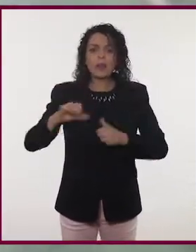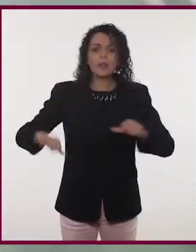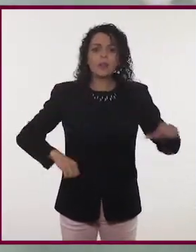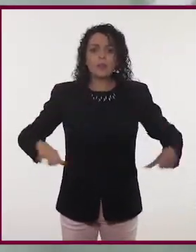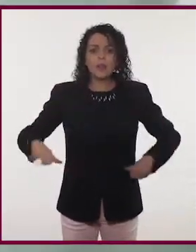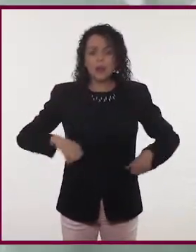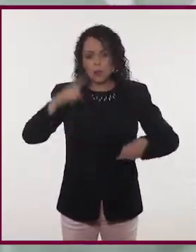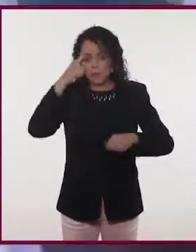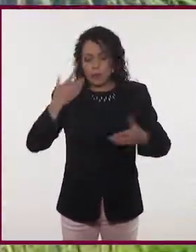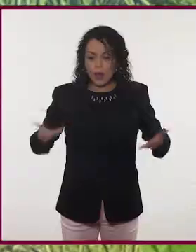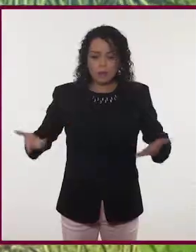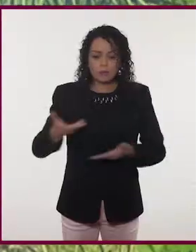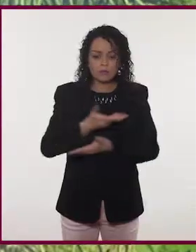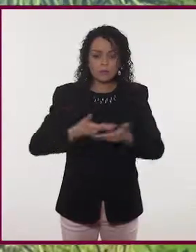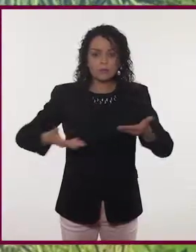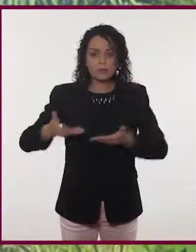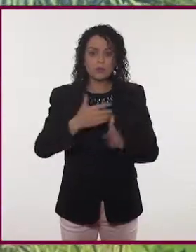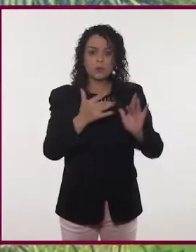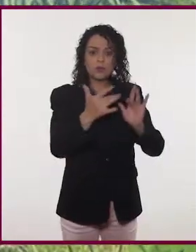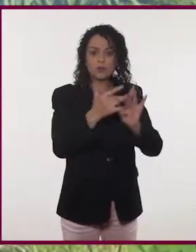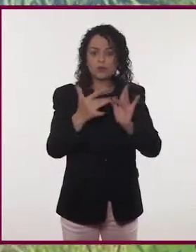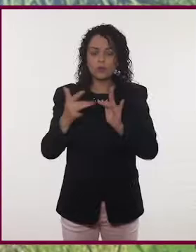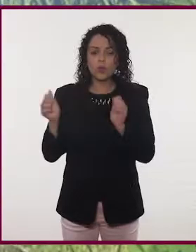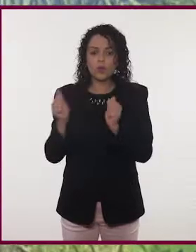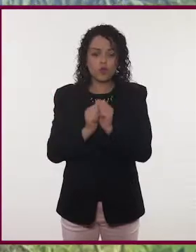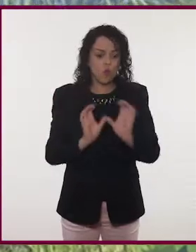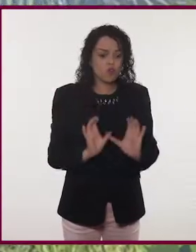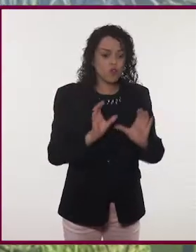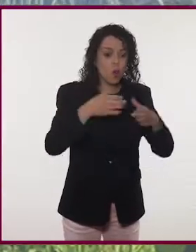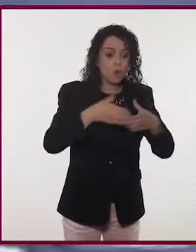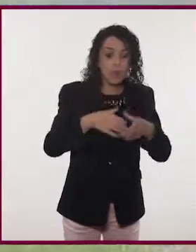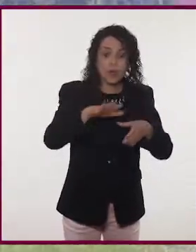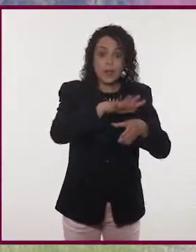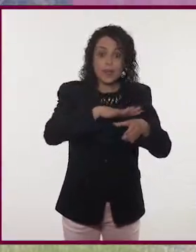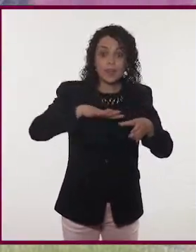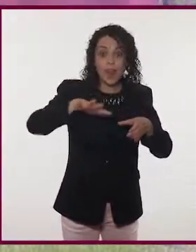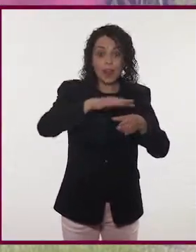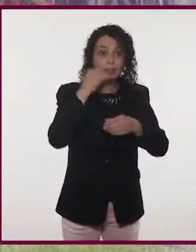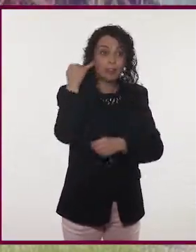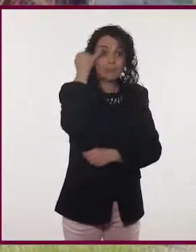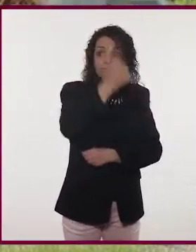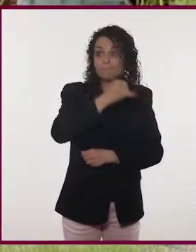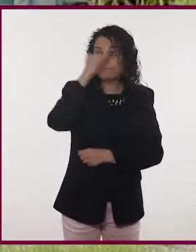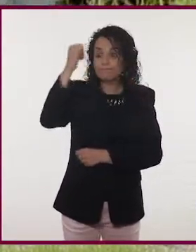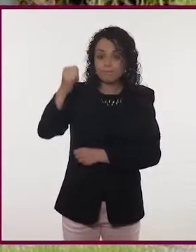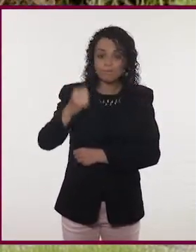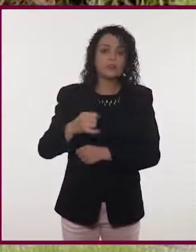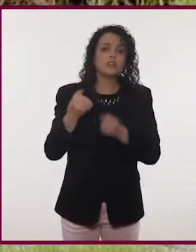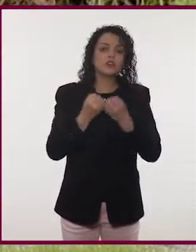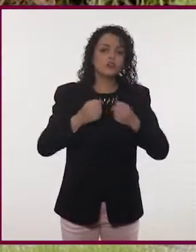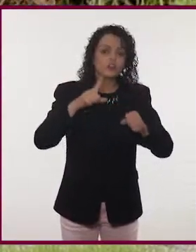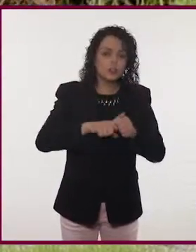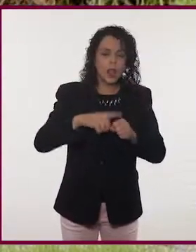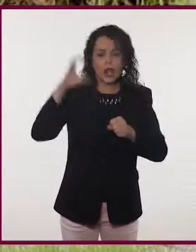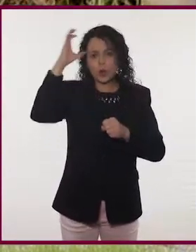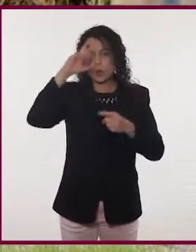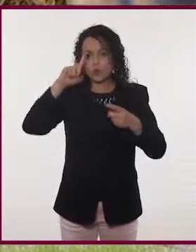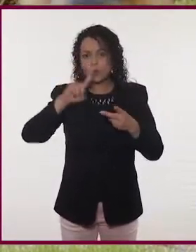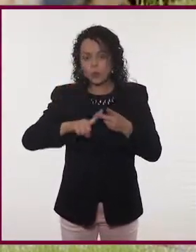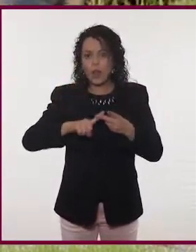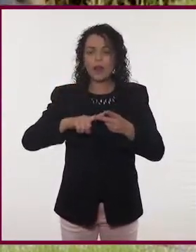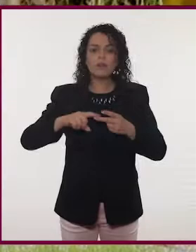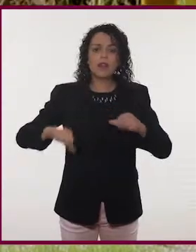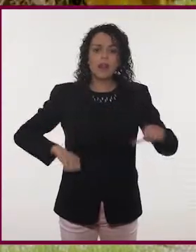de convivencia e interacción con una comunidad rural, en todas aquellas expresiones sociales, culturales y